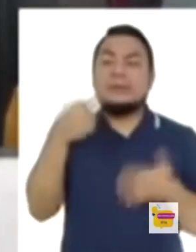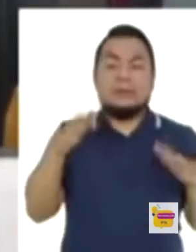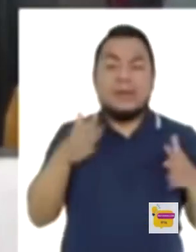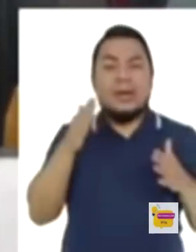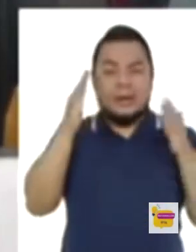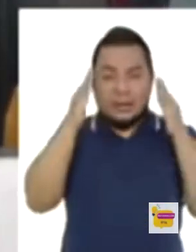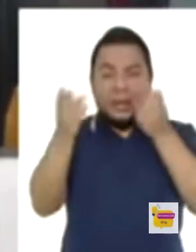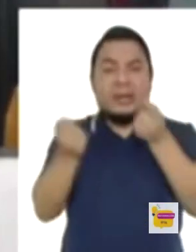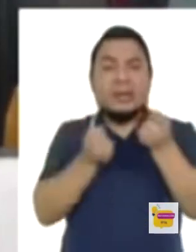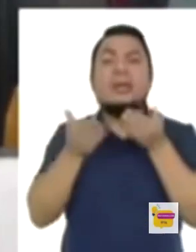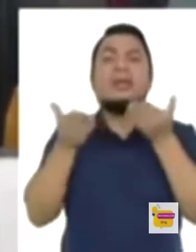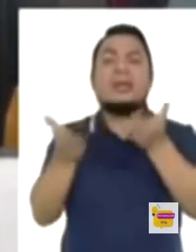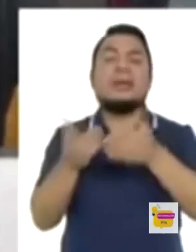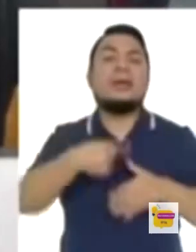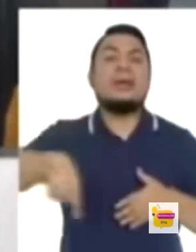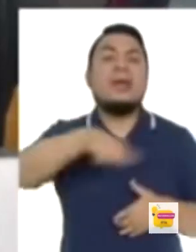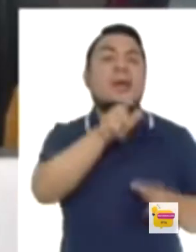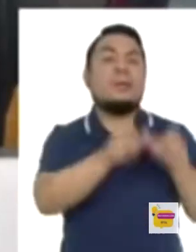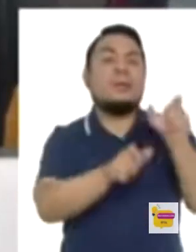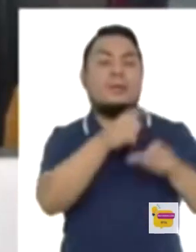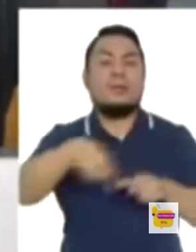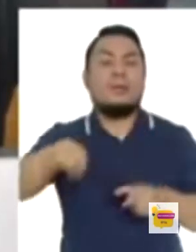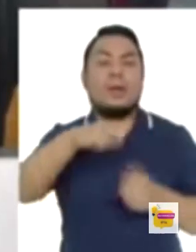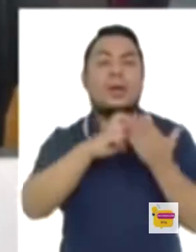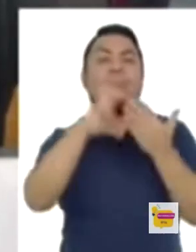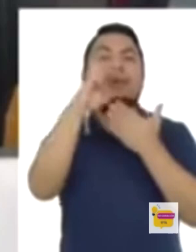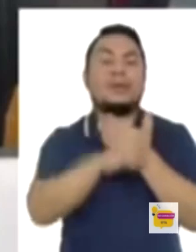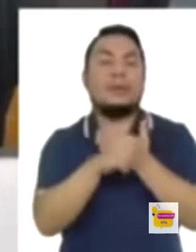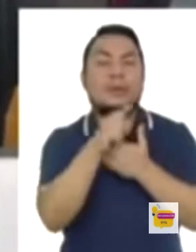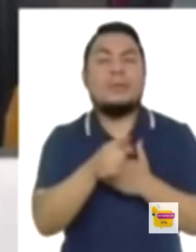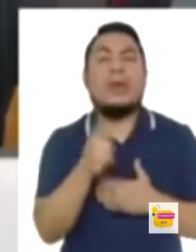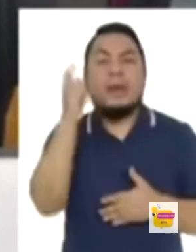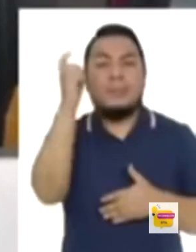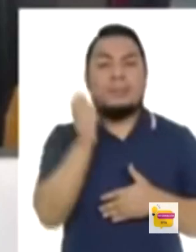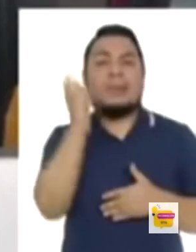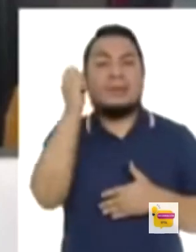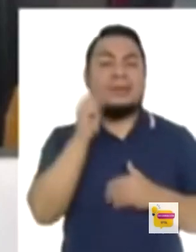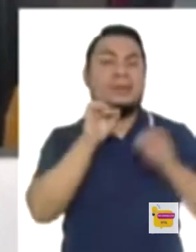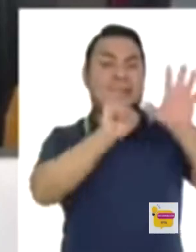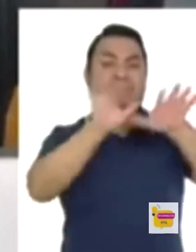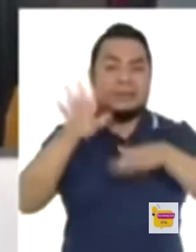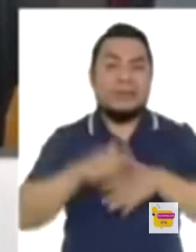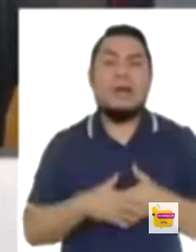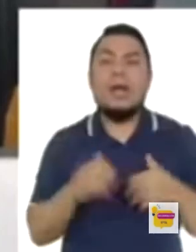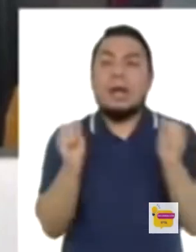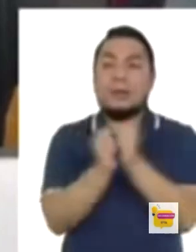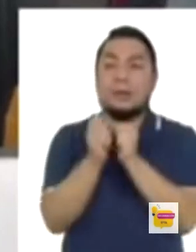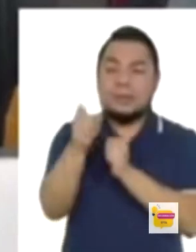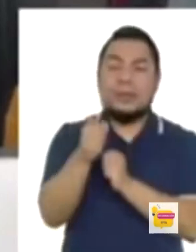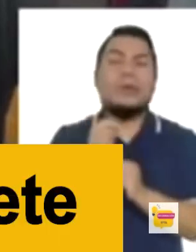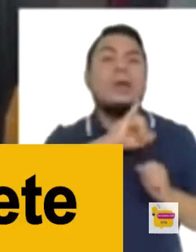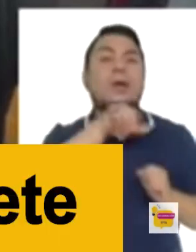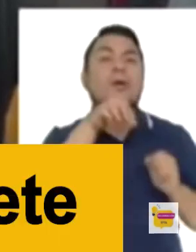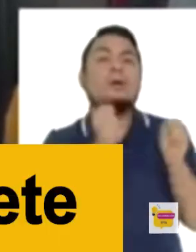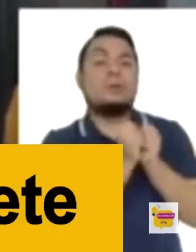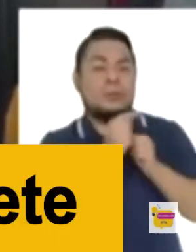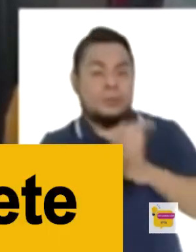sido dirigido a nuestros usuarios de los programas Pensión 65, Contigo y